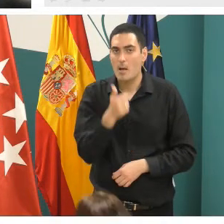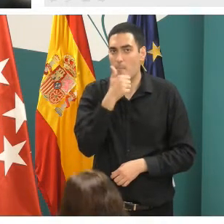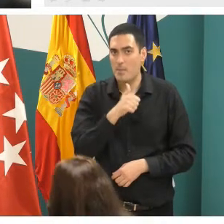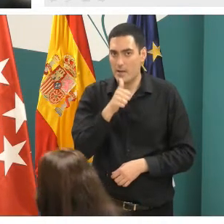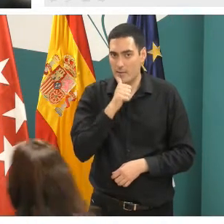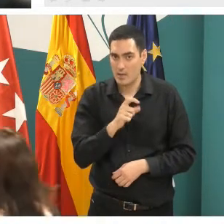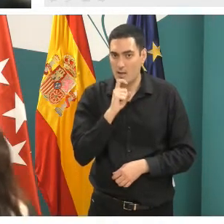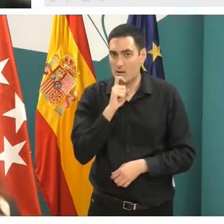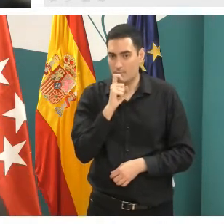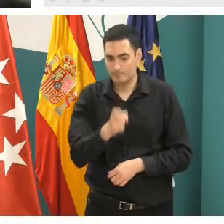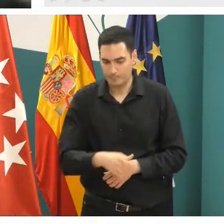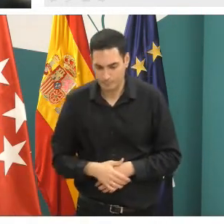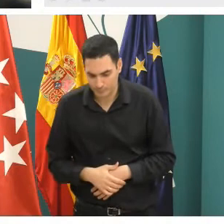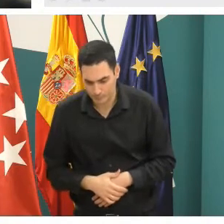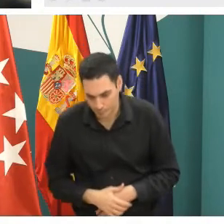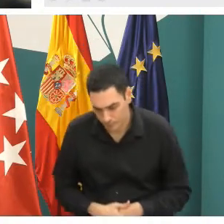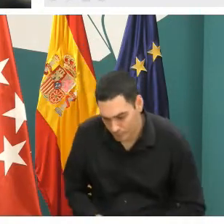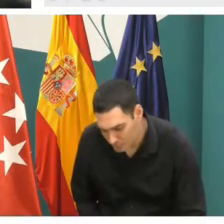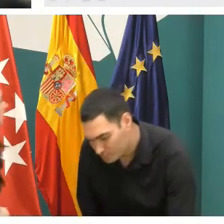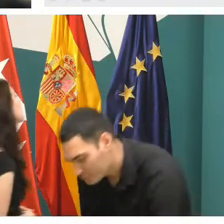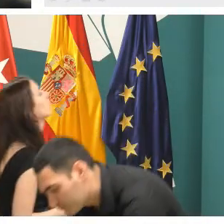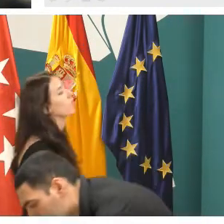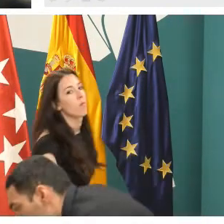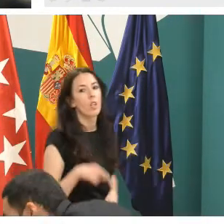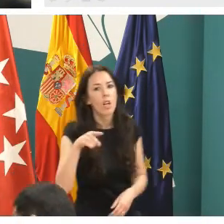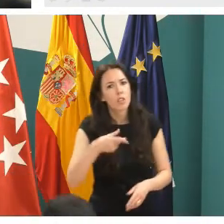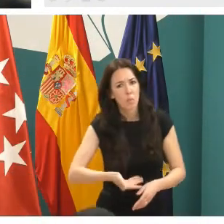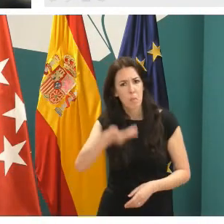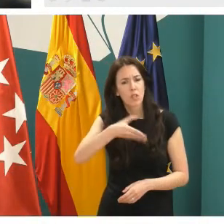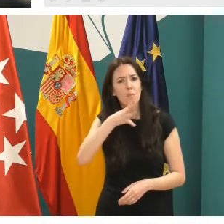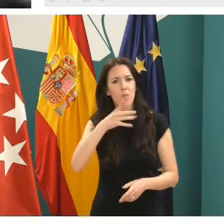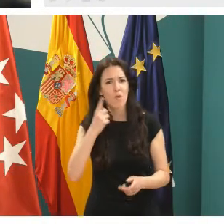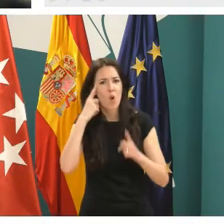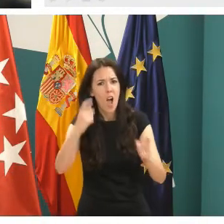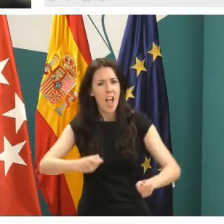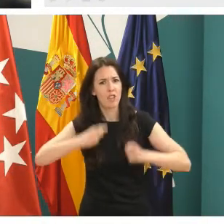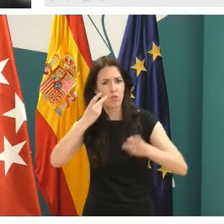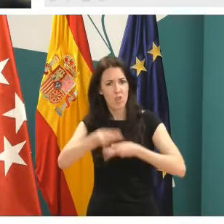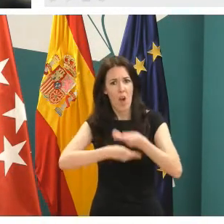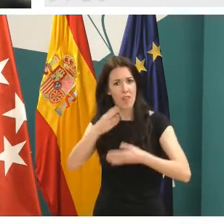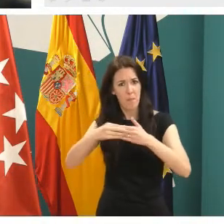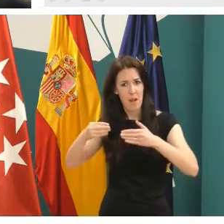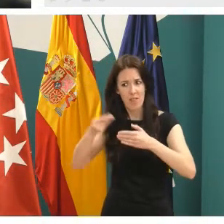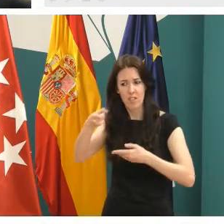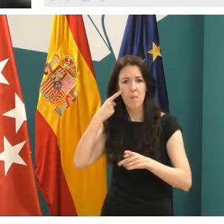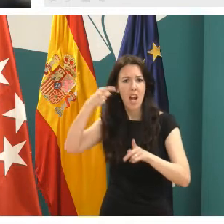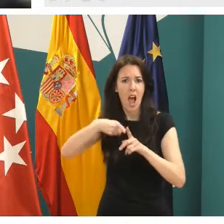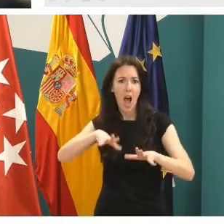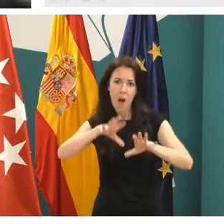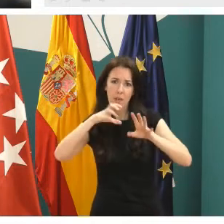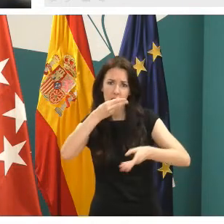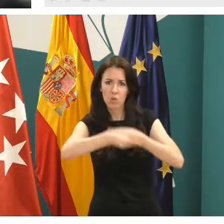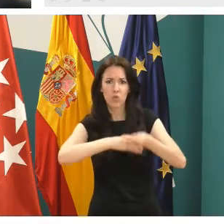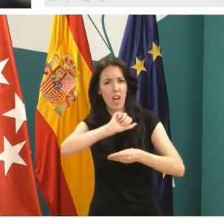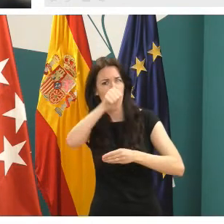paciencia. Esto es una reflexión muy importante por ese esfuerzo que hacen nuestros pacientes por aprender a usar